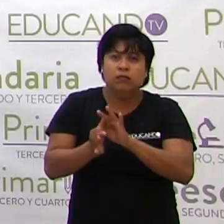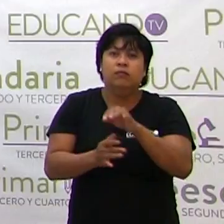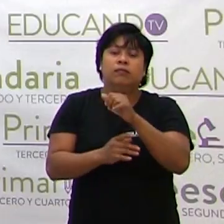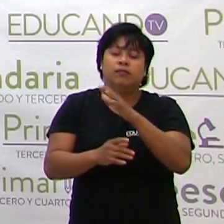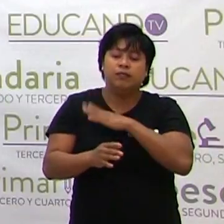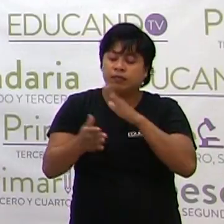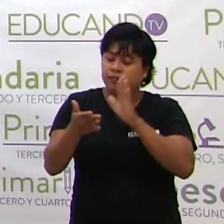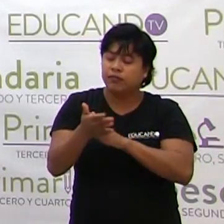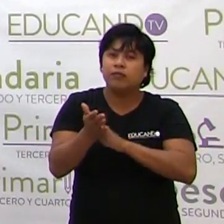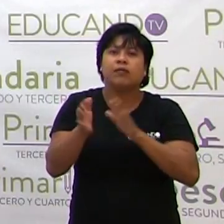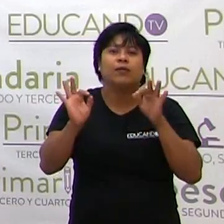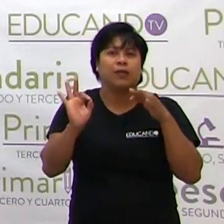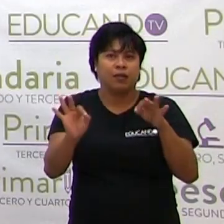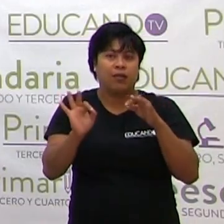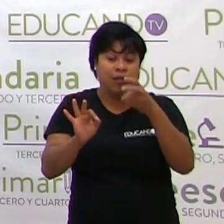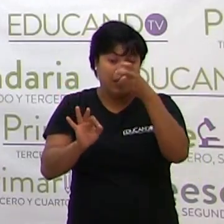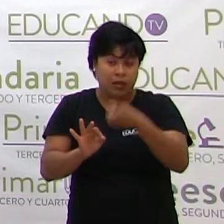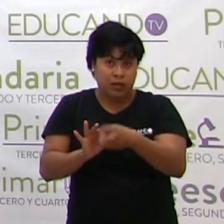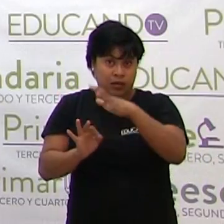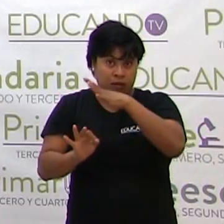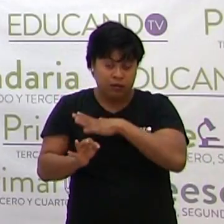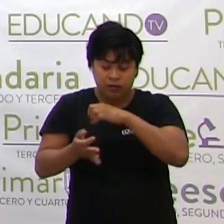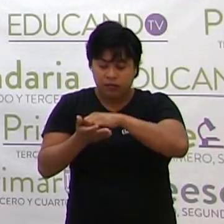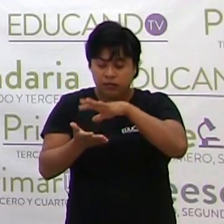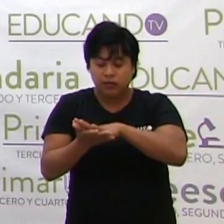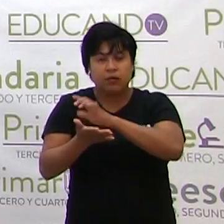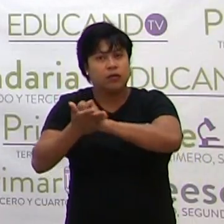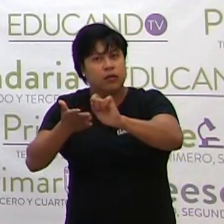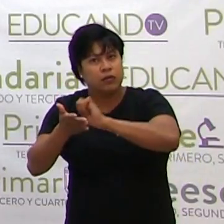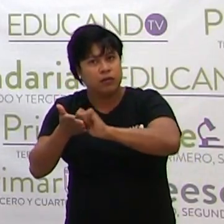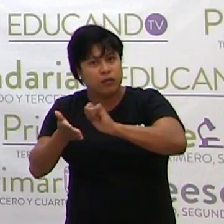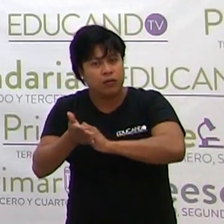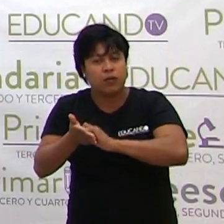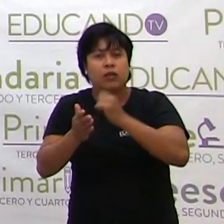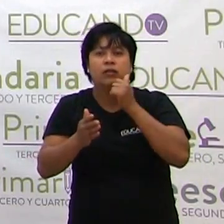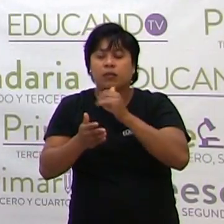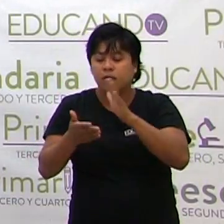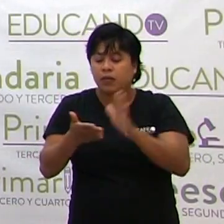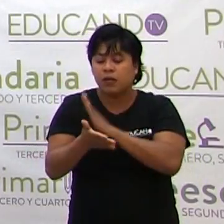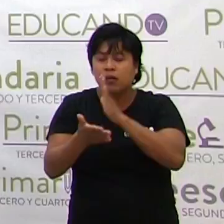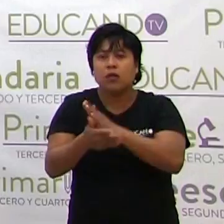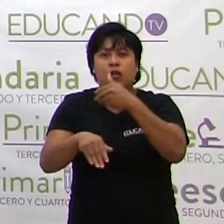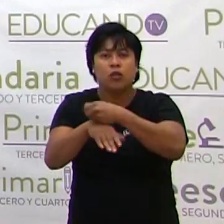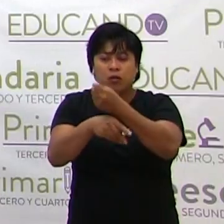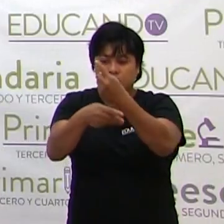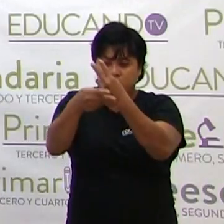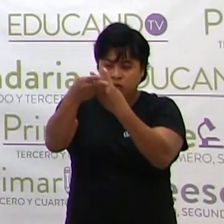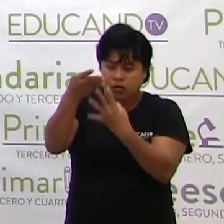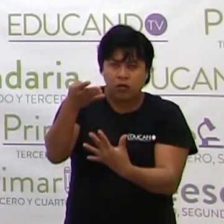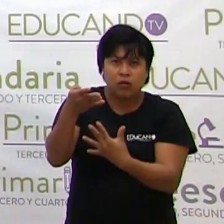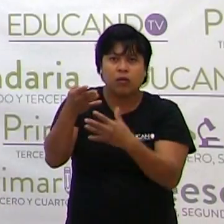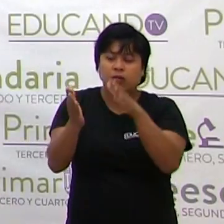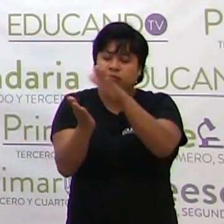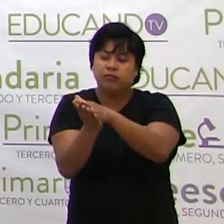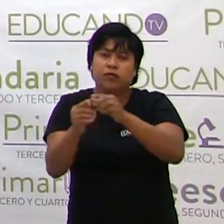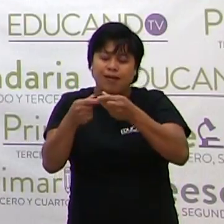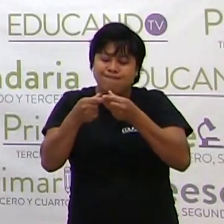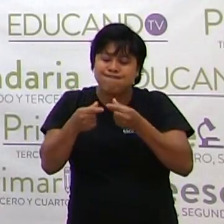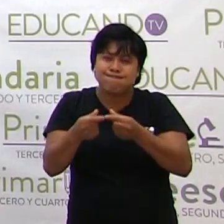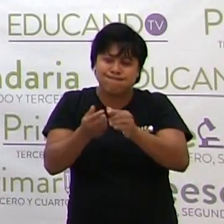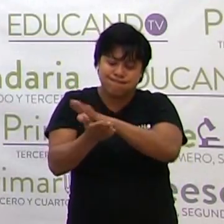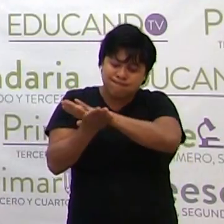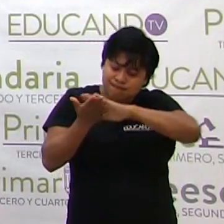hojas. Estos escritos y relativamente empaginados y empastados, los